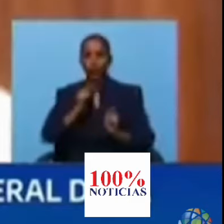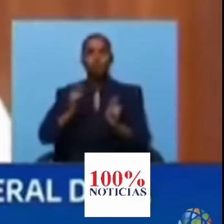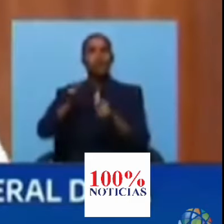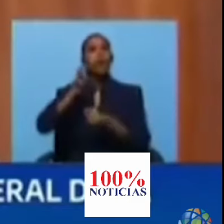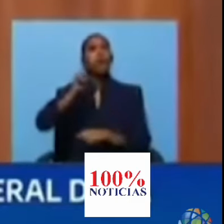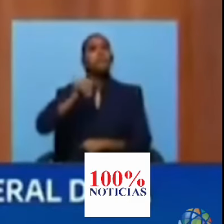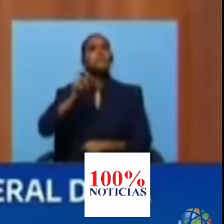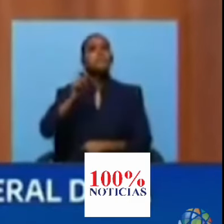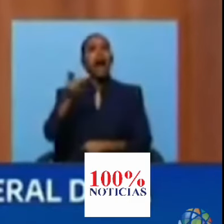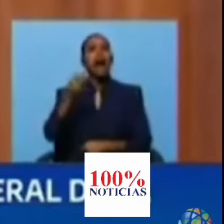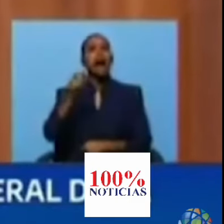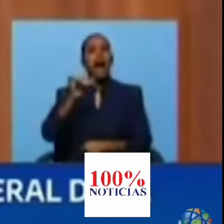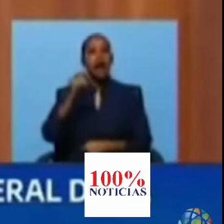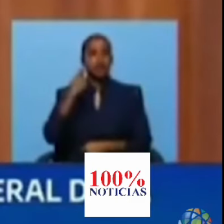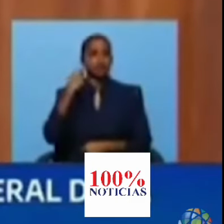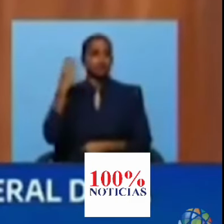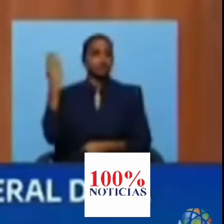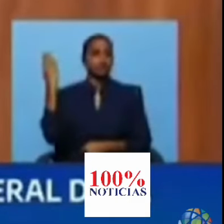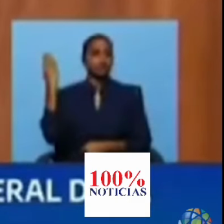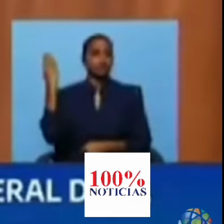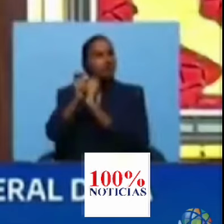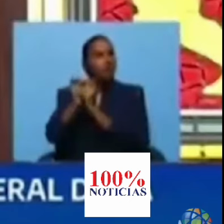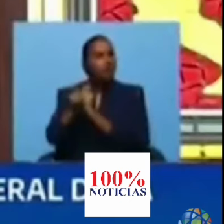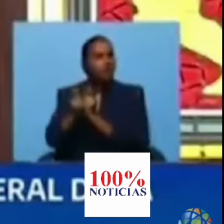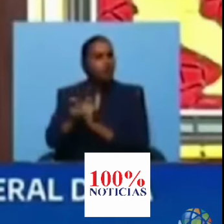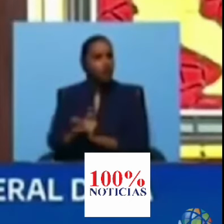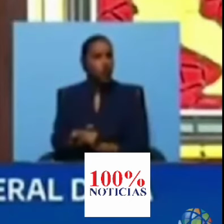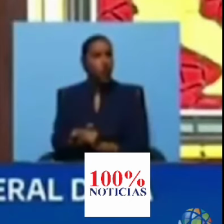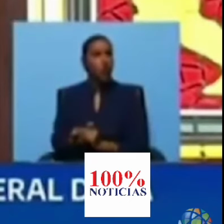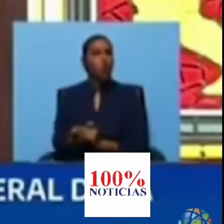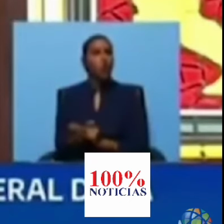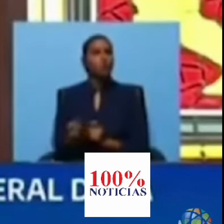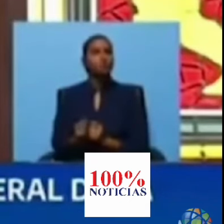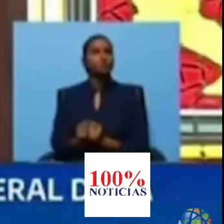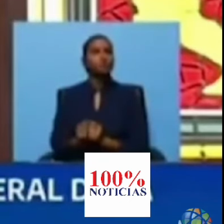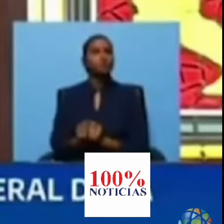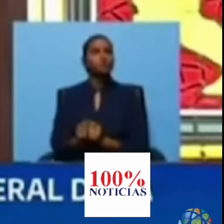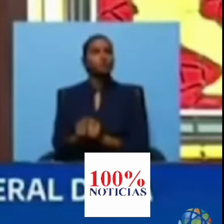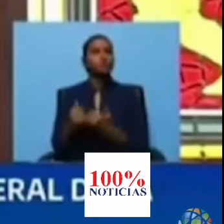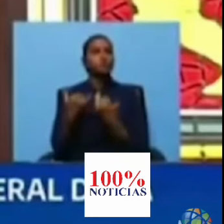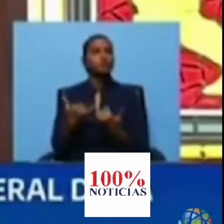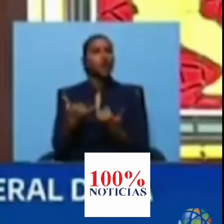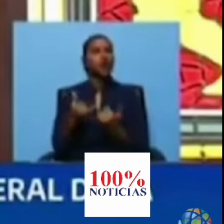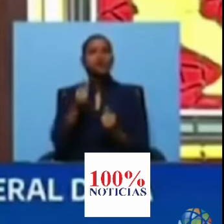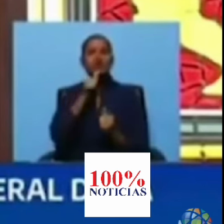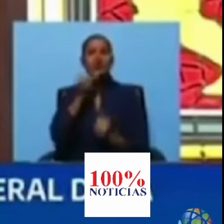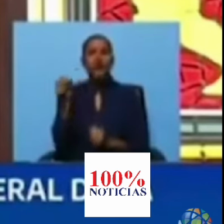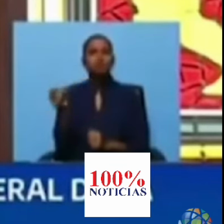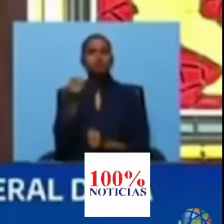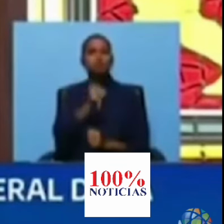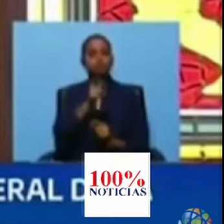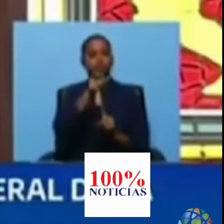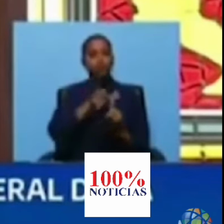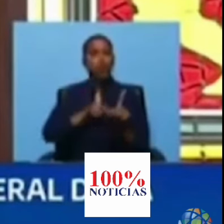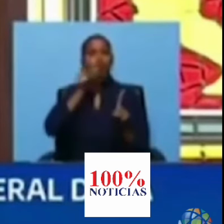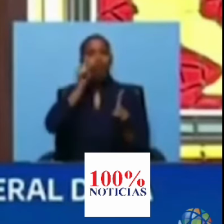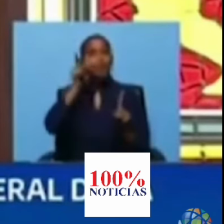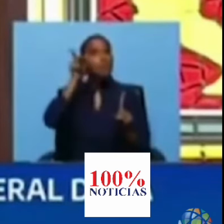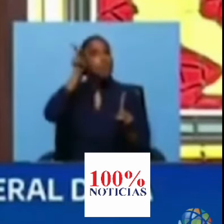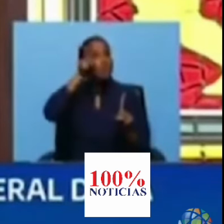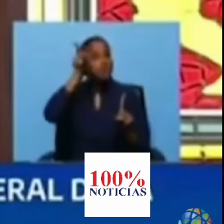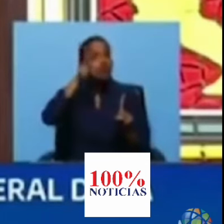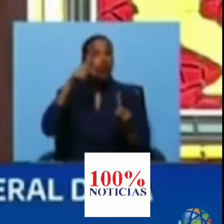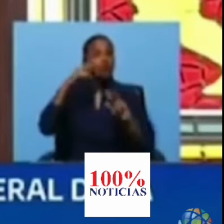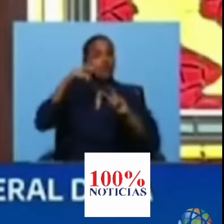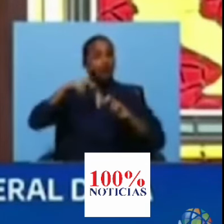como nueva ministra de Abuelos y Abuelas. Asimismo, Maduro anunció la división del Ministerio de Deporte y Juventud